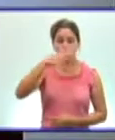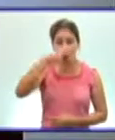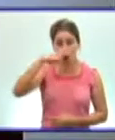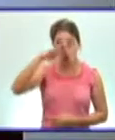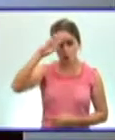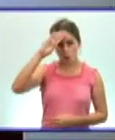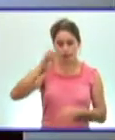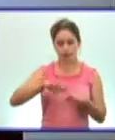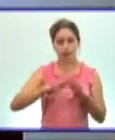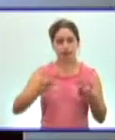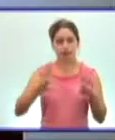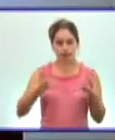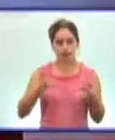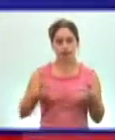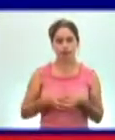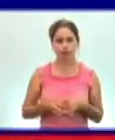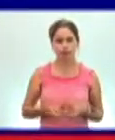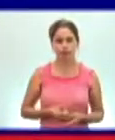sentido general.